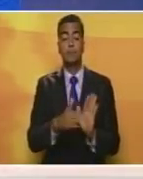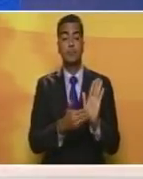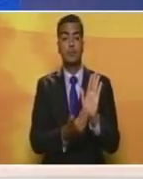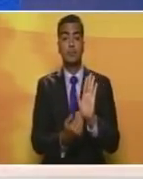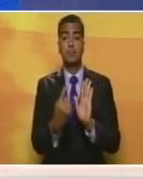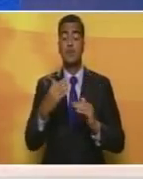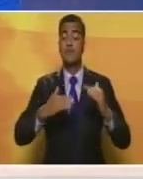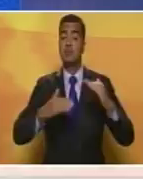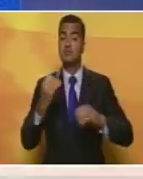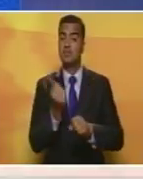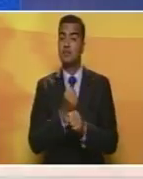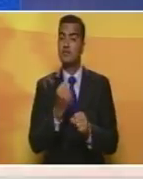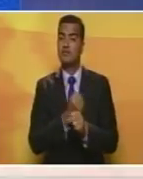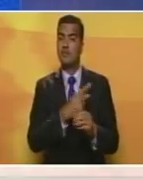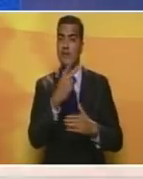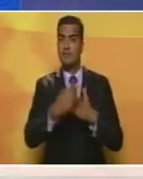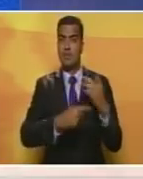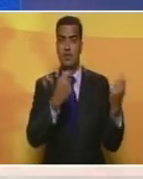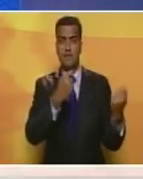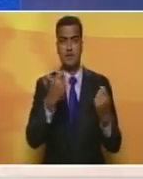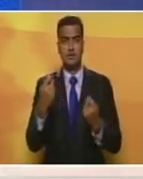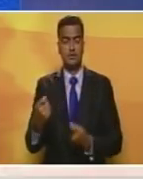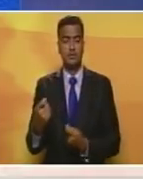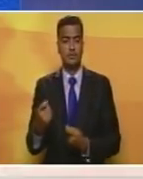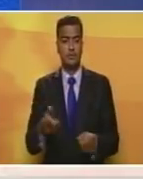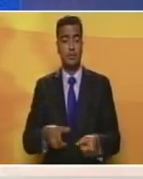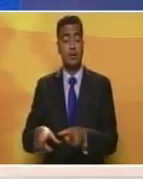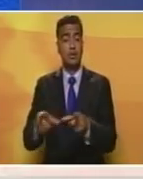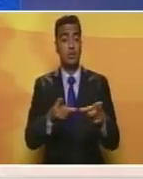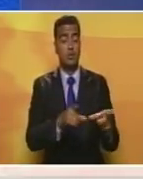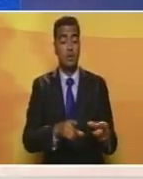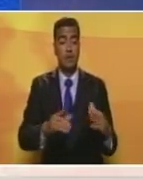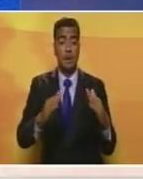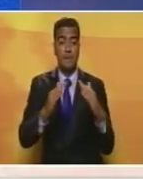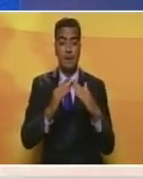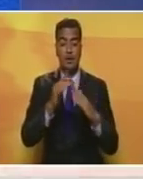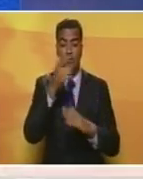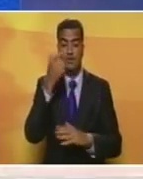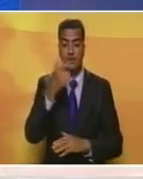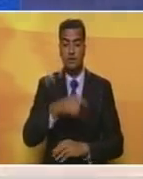Noticiero Venevisión. Información justa y balanceada.